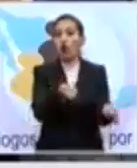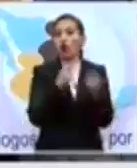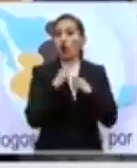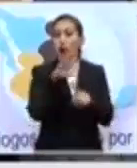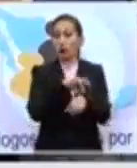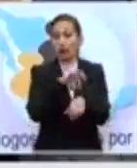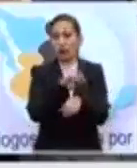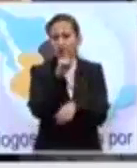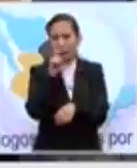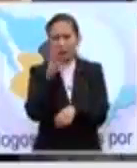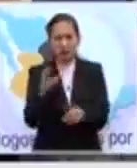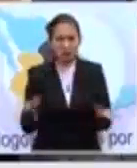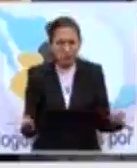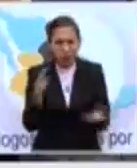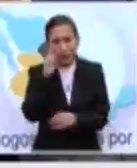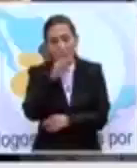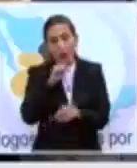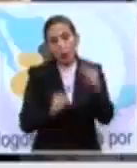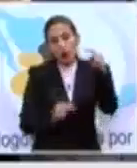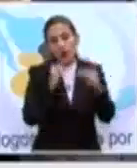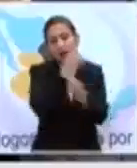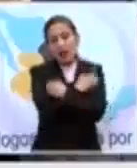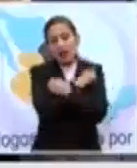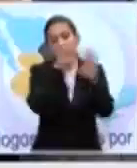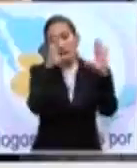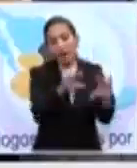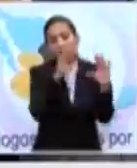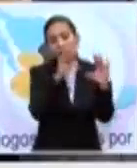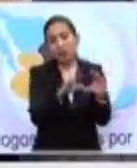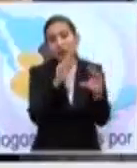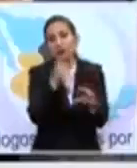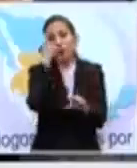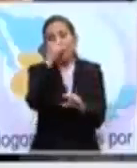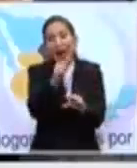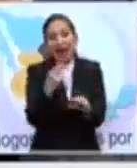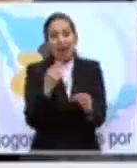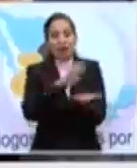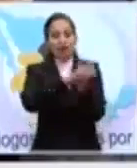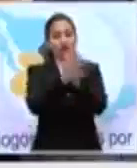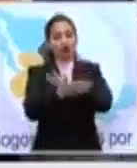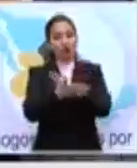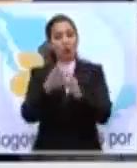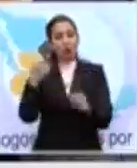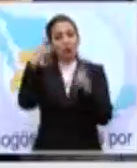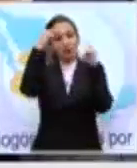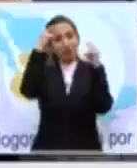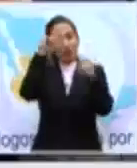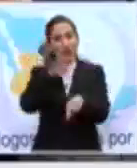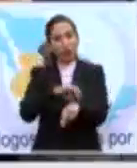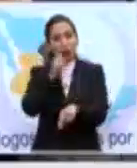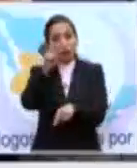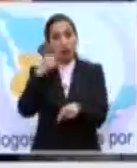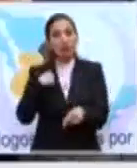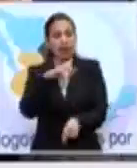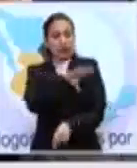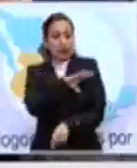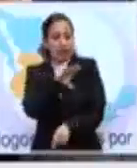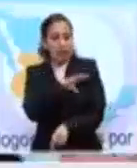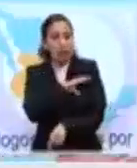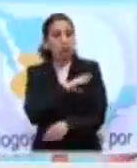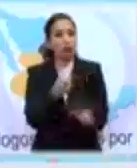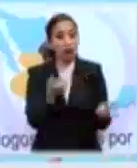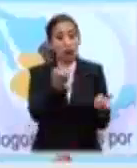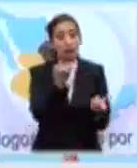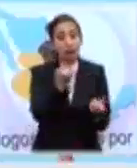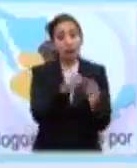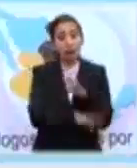¿sí? Habría que ver cómo está el nivel de educación de los médicos, quiénes son los que tienen amor a la medicina, al prójimo. Ese es